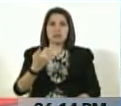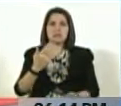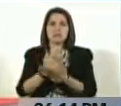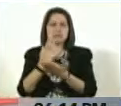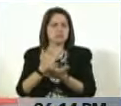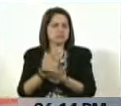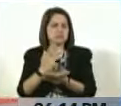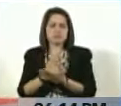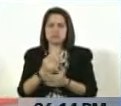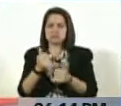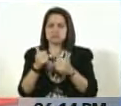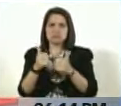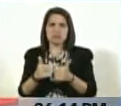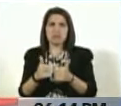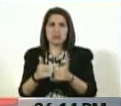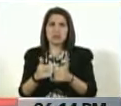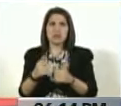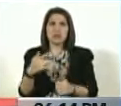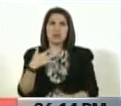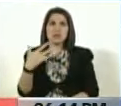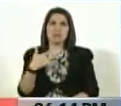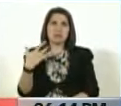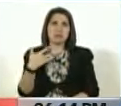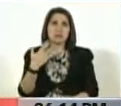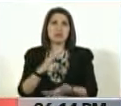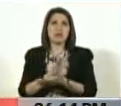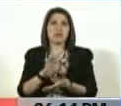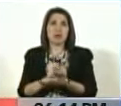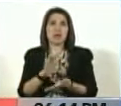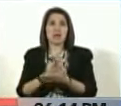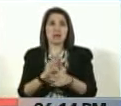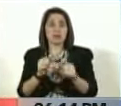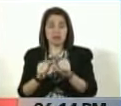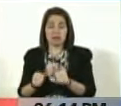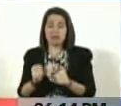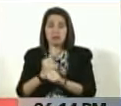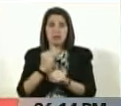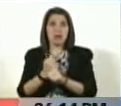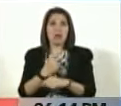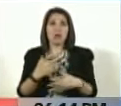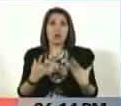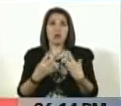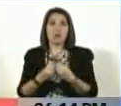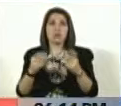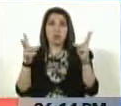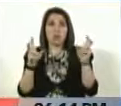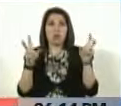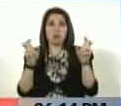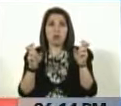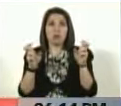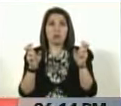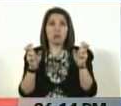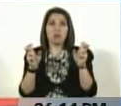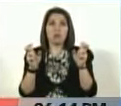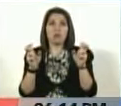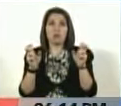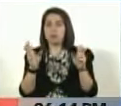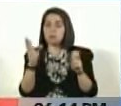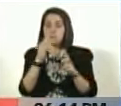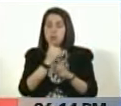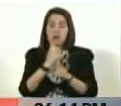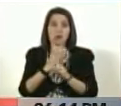bien. Me siento bien, me siento tranquila, me quedé trabajando con ellos, con los muchachos con los que estamos ahora. Ya no hay